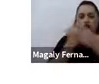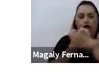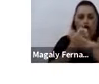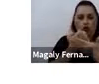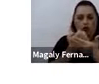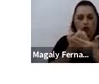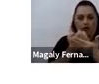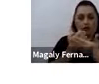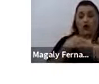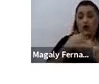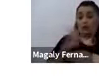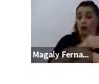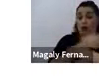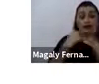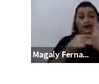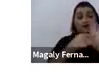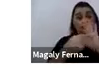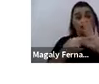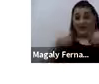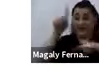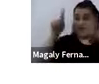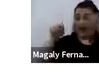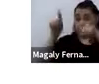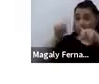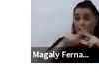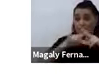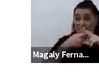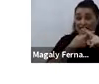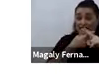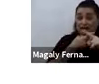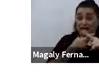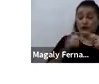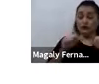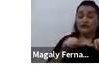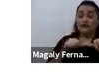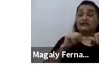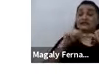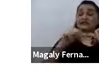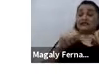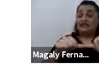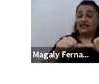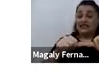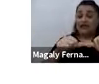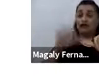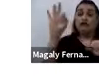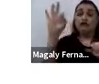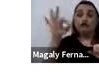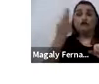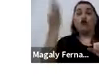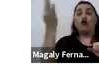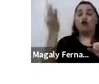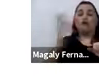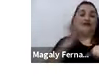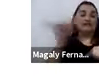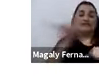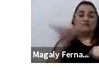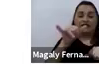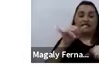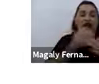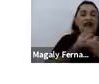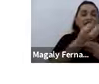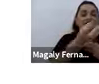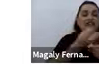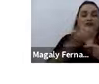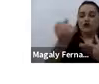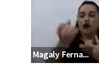les mostraba en ese gráfico del principio, que sigue una forma similar a la distribución de las